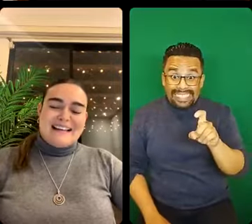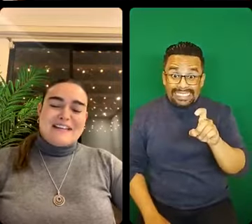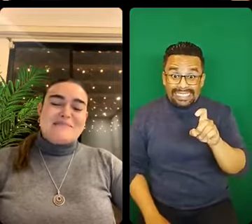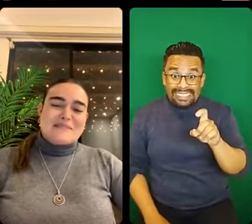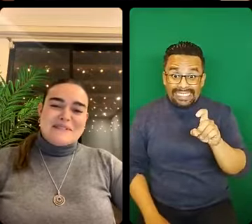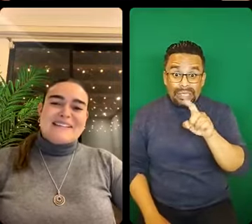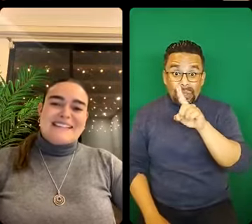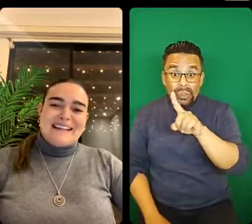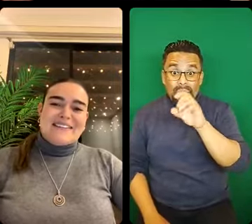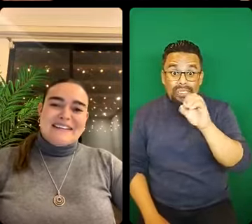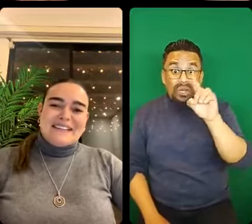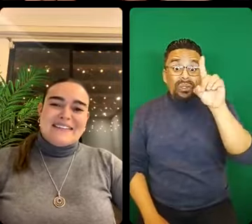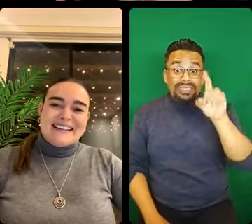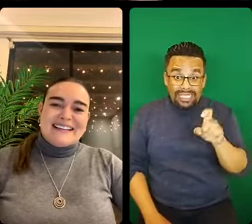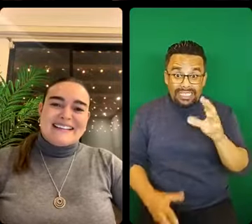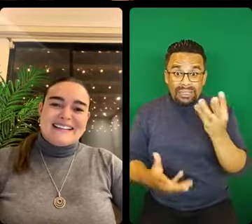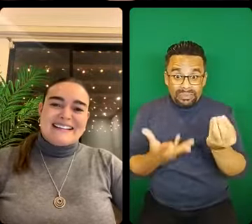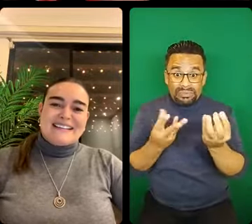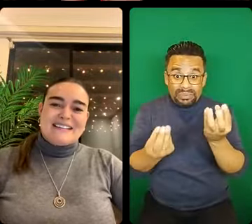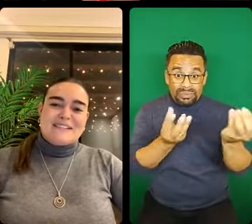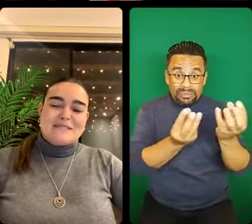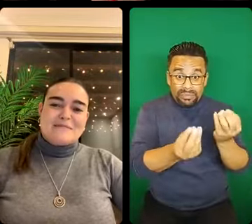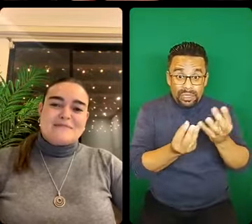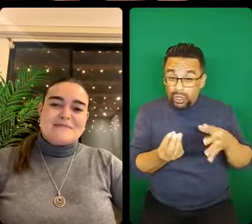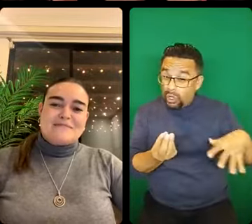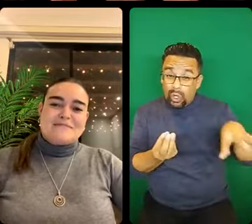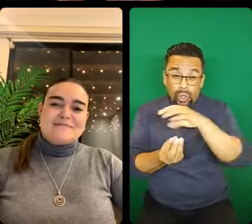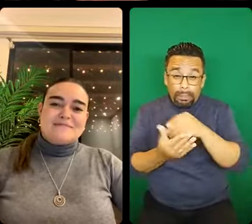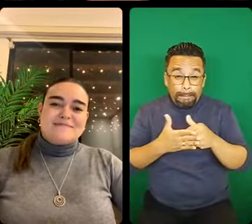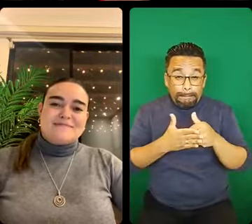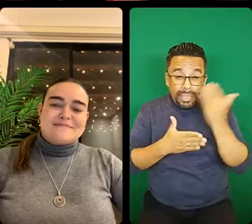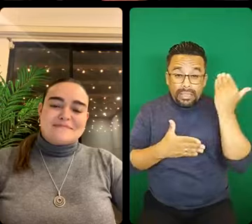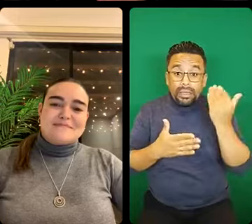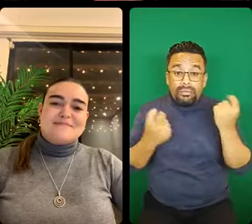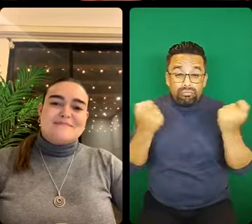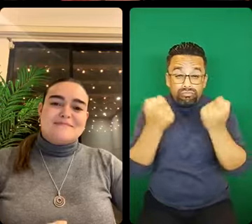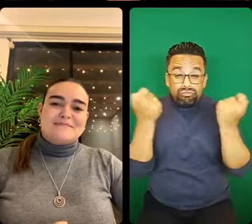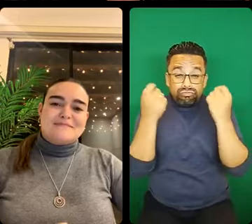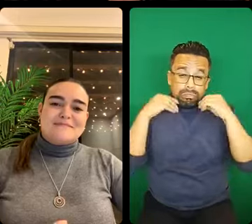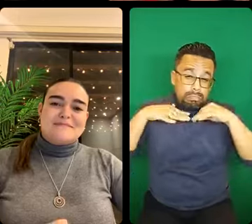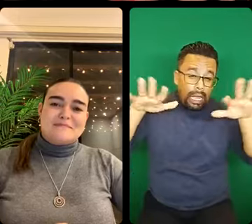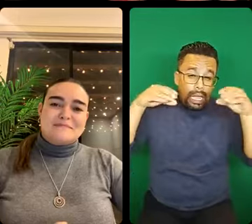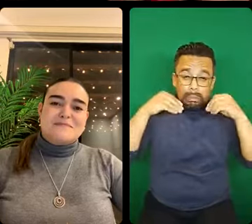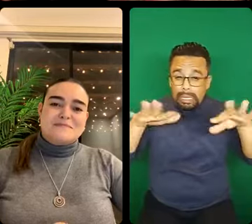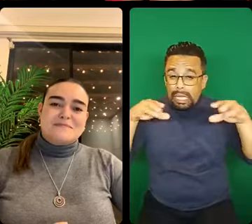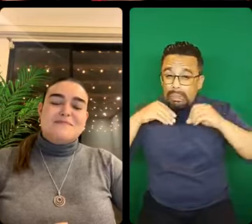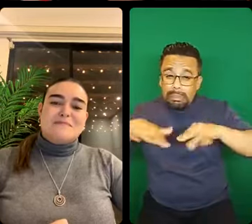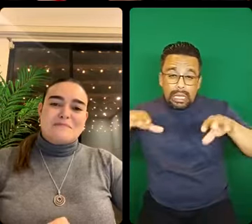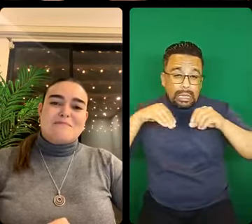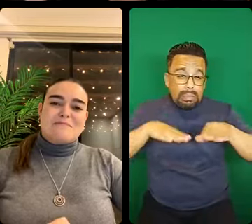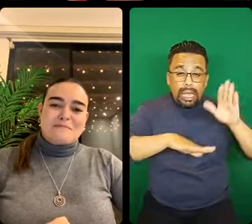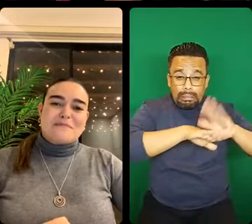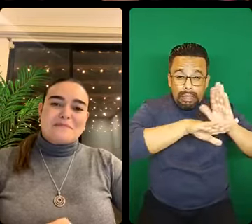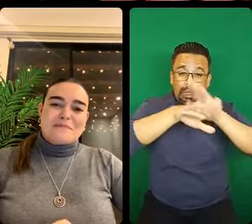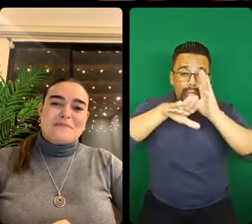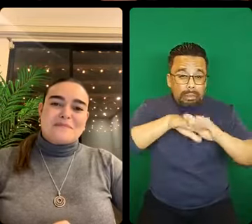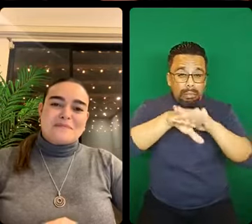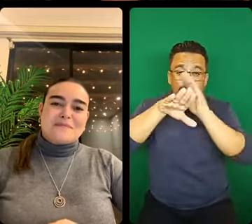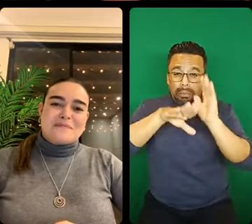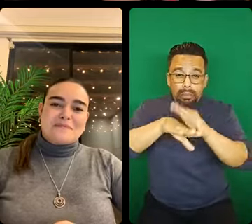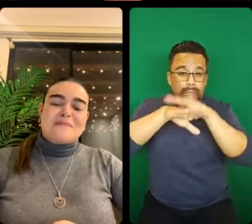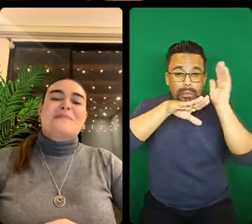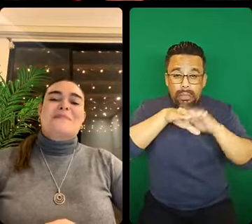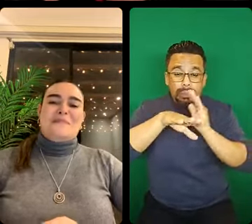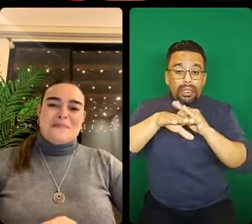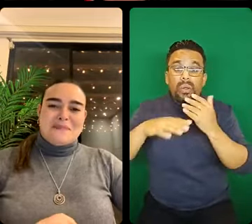equipos, ellos el 9 de septiembre arrancan campañas publicitarias para que la gente venga, vea su corto y vote por